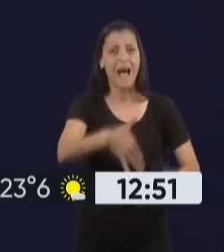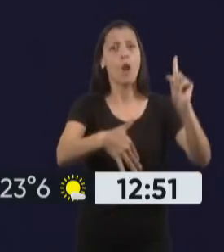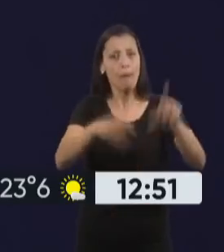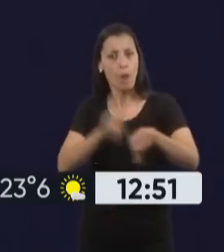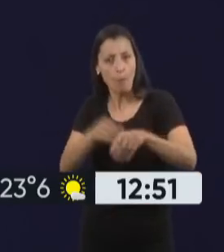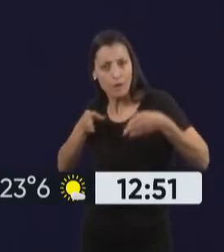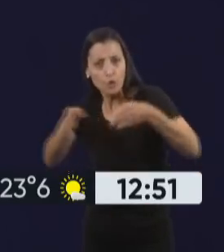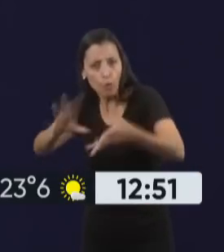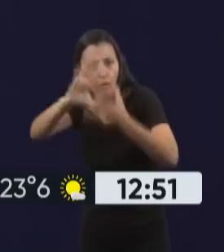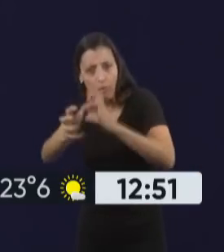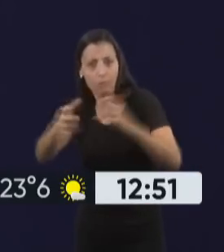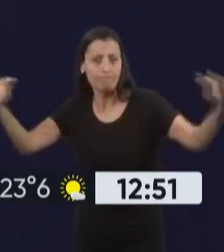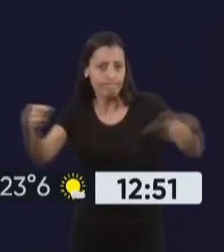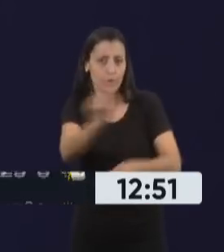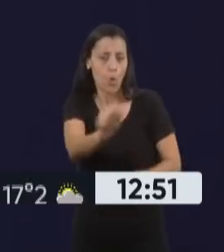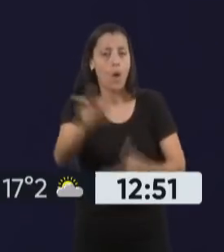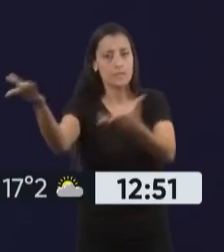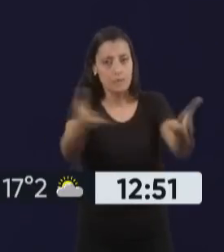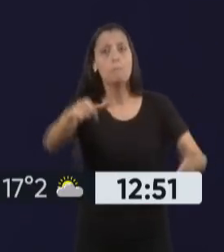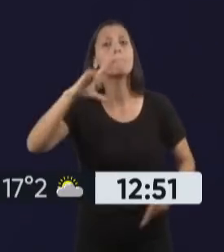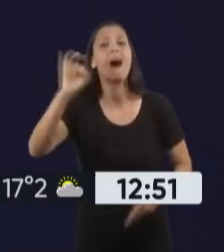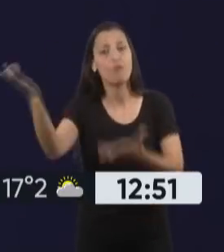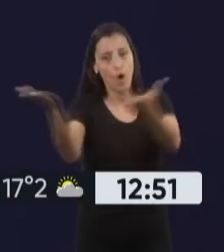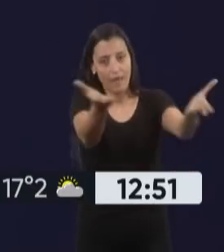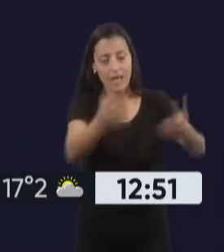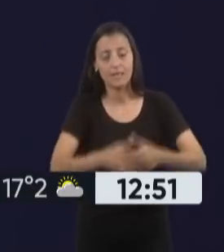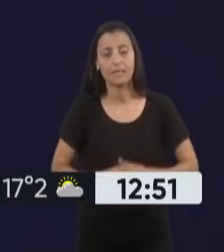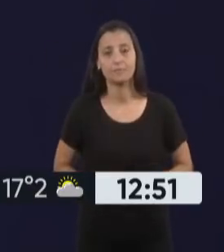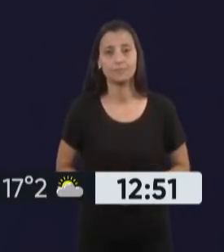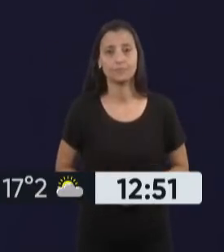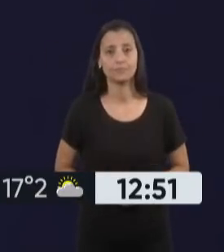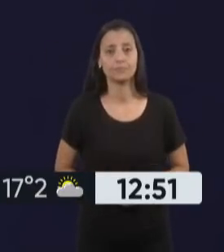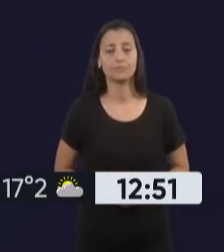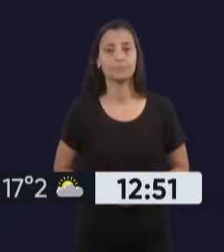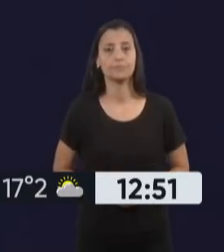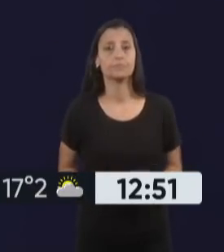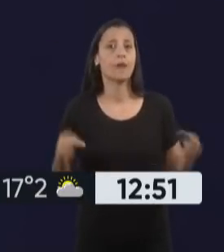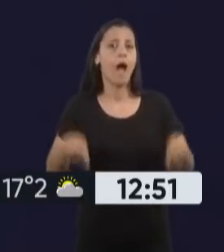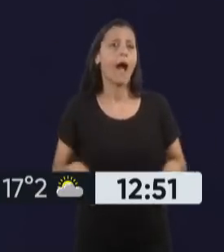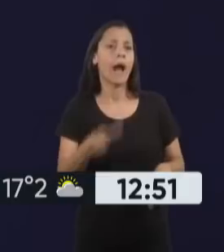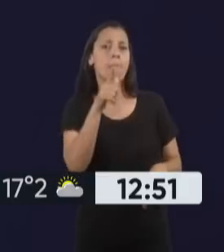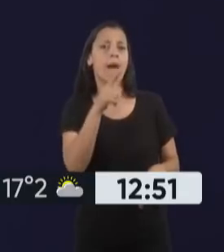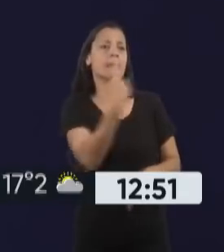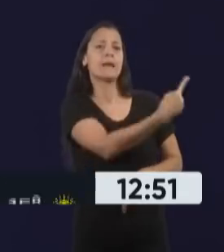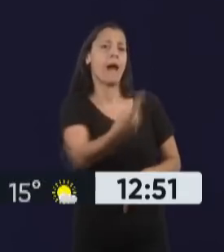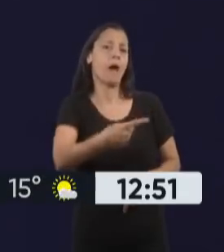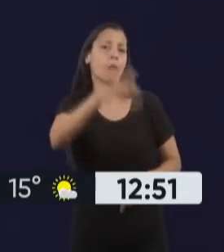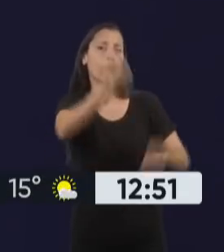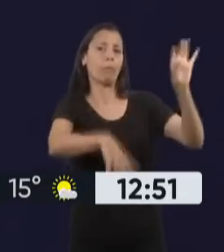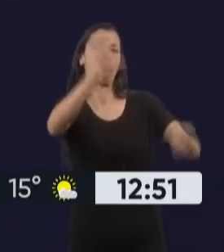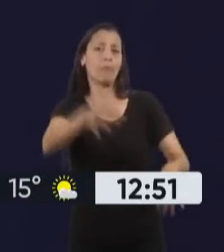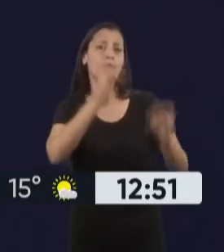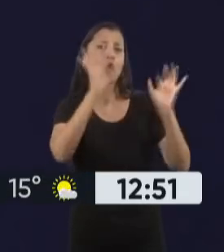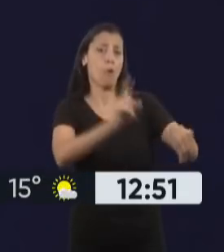se caían a pedazos. Adelante, Pablo, estás invitado al fogón. Porque acá cada uno llega a la hora que quiere y está muy bien, ¿no?